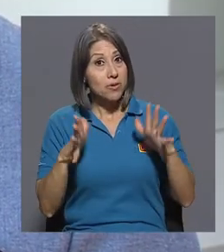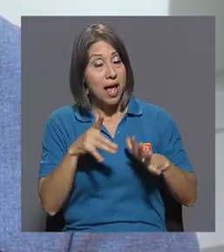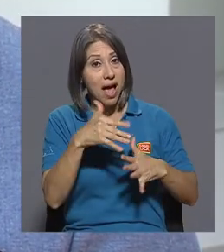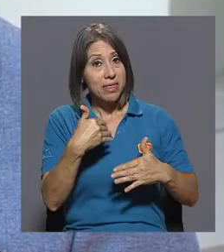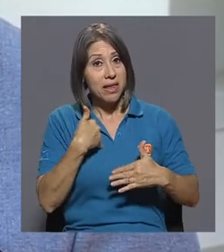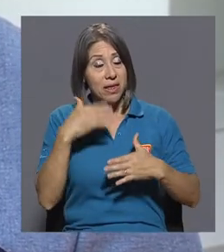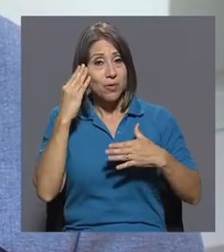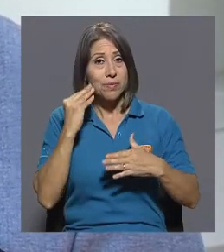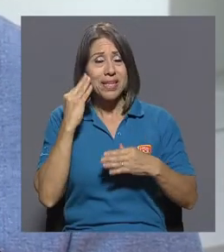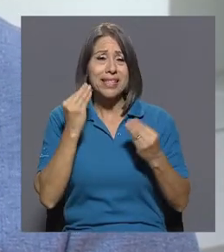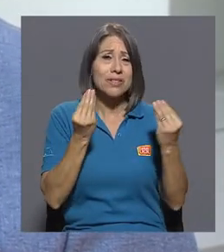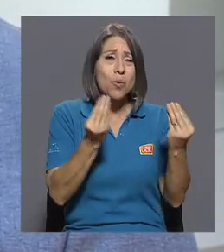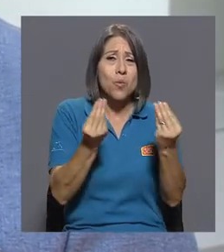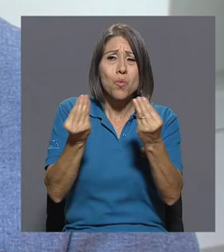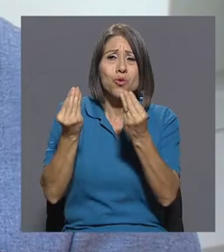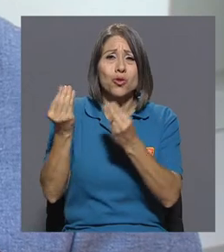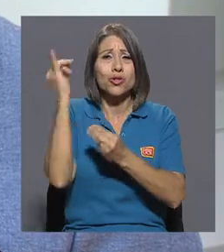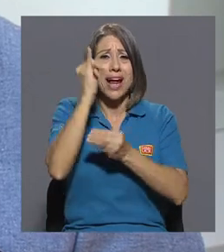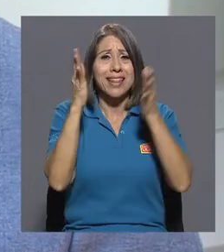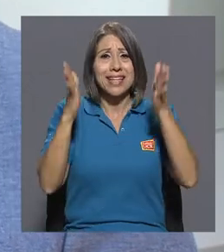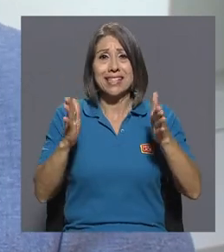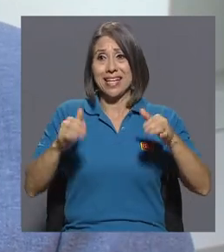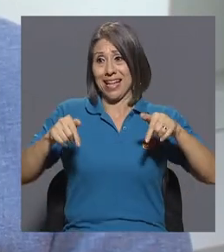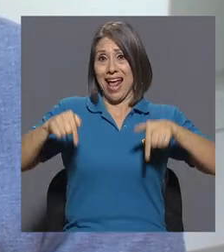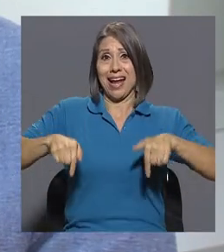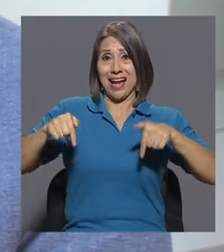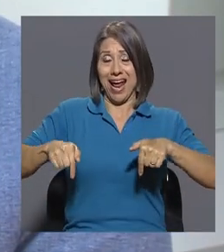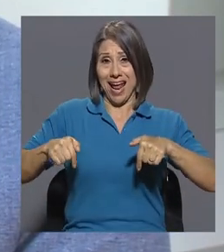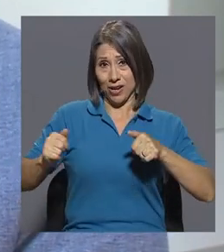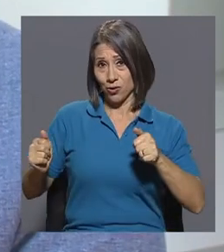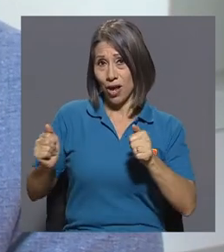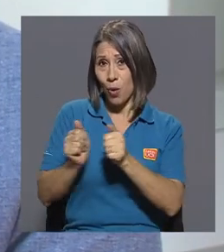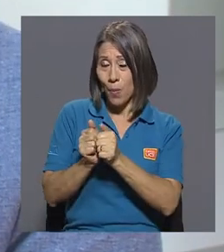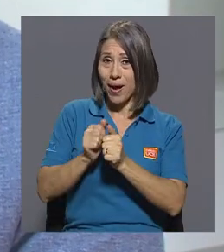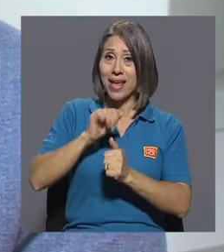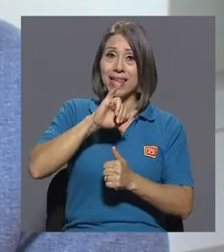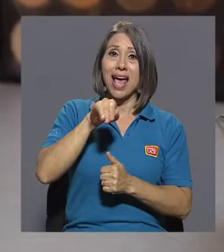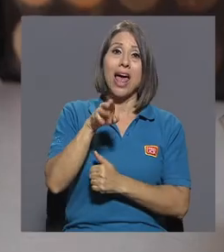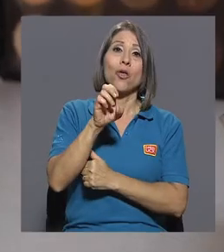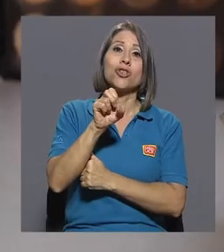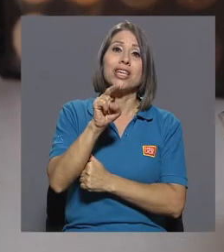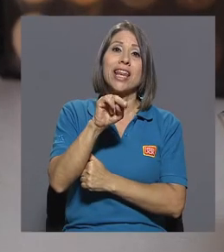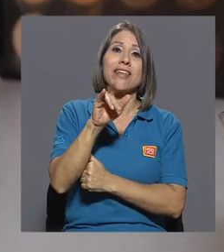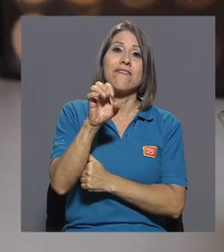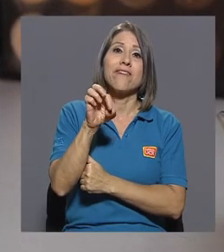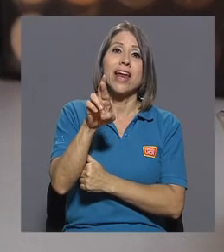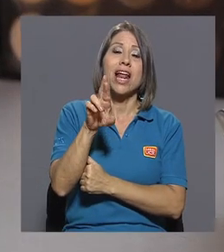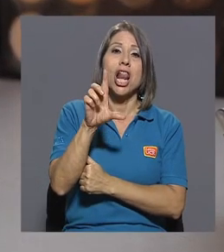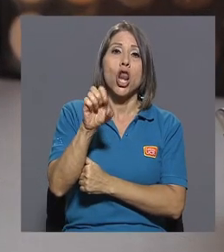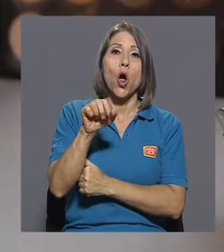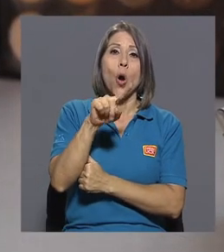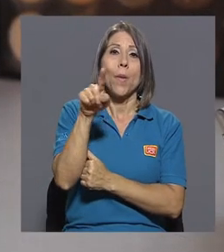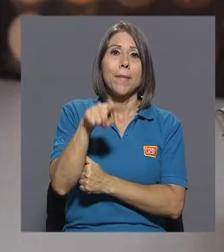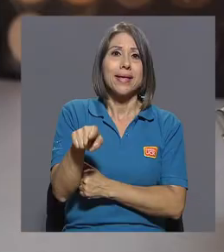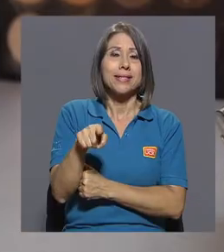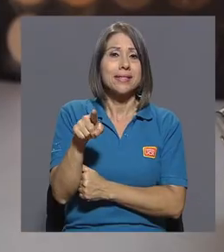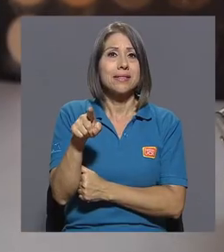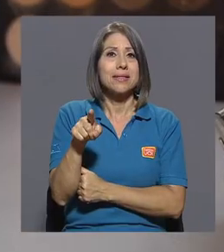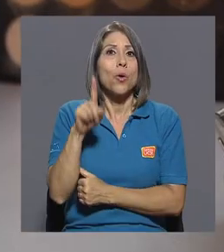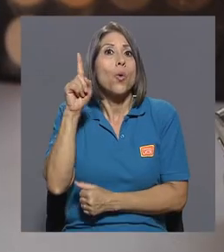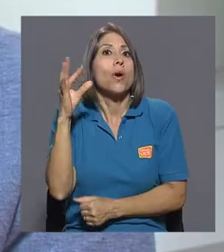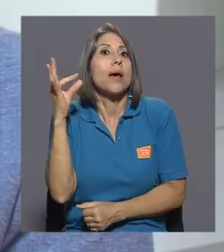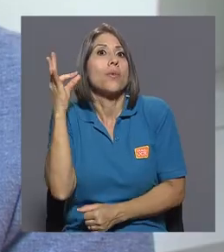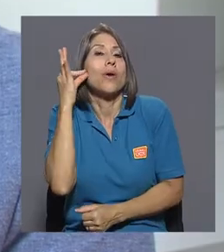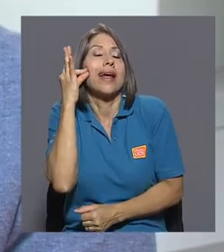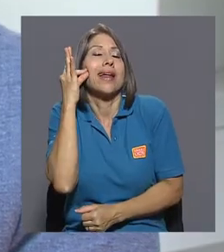muchos artistas. Acá mismo nos acompaña Jennifer López, sí. Una de las mujeres que para mí canta más